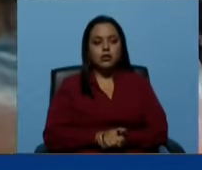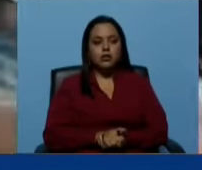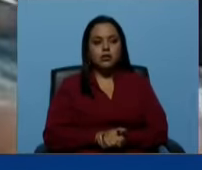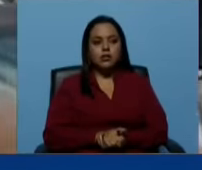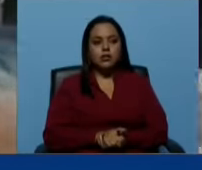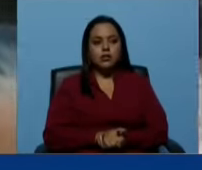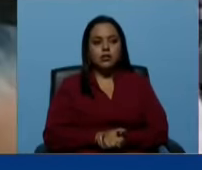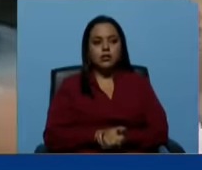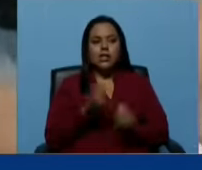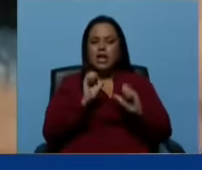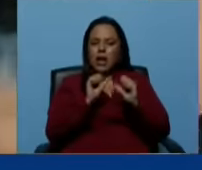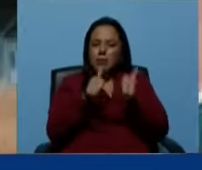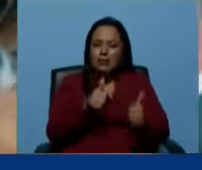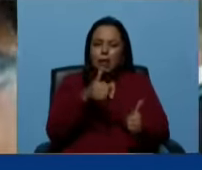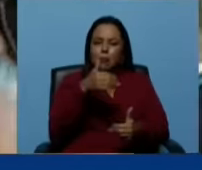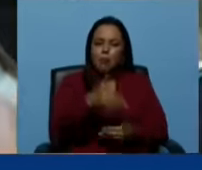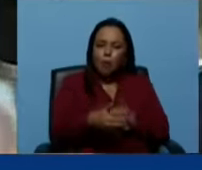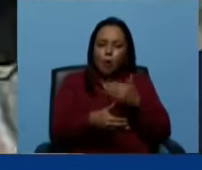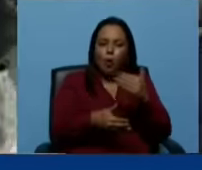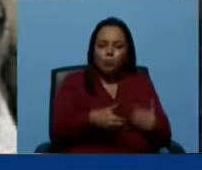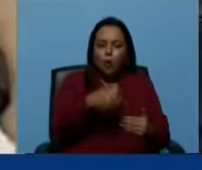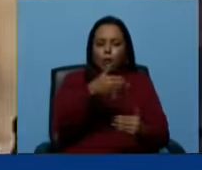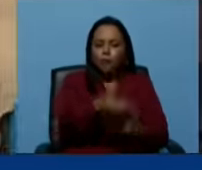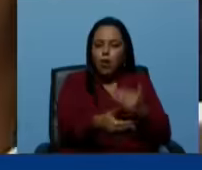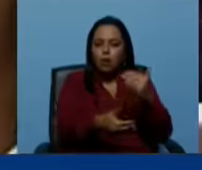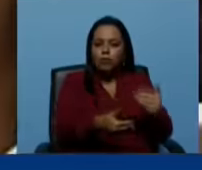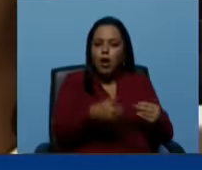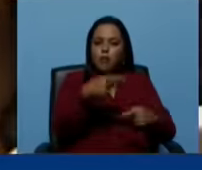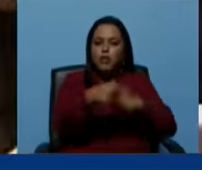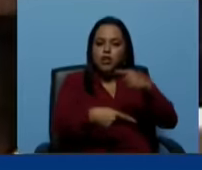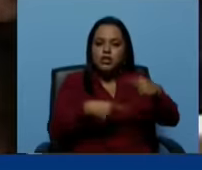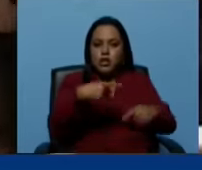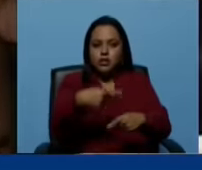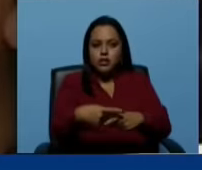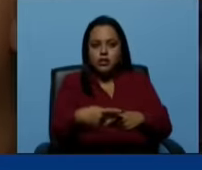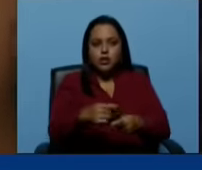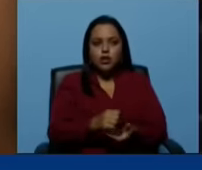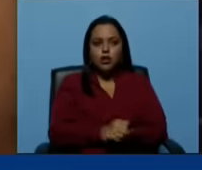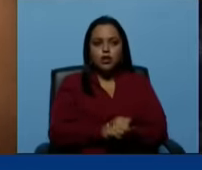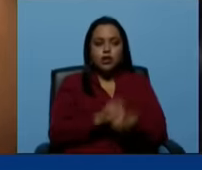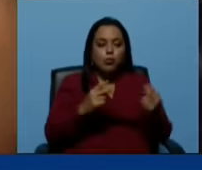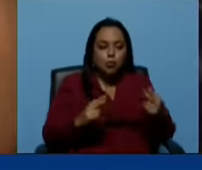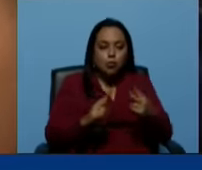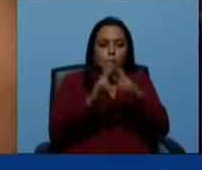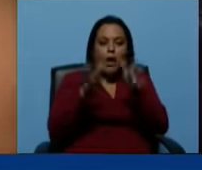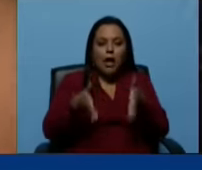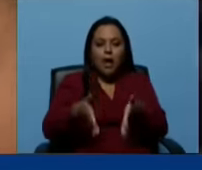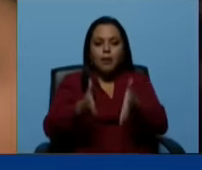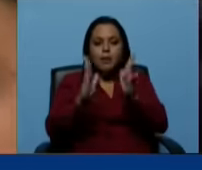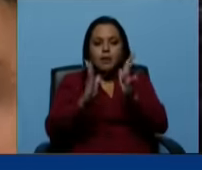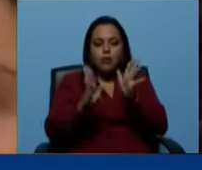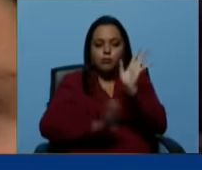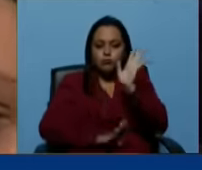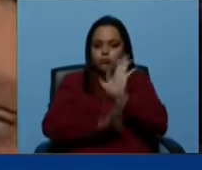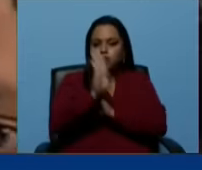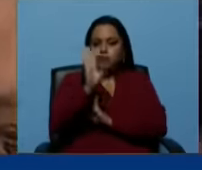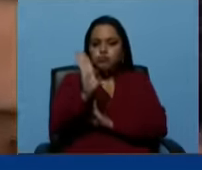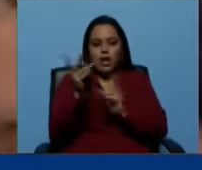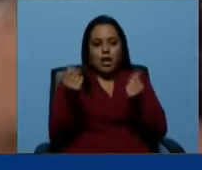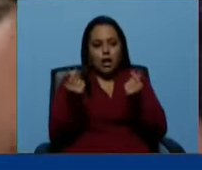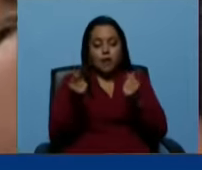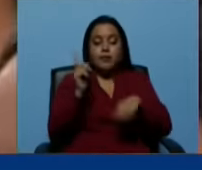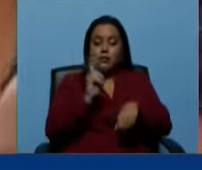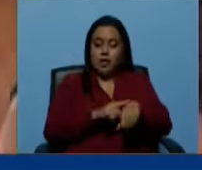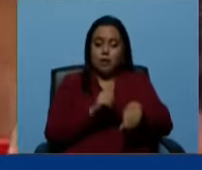y empezamos poquito a poco el proceso de reencontrar el camino de la recuperación en